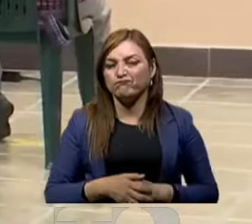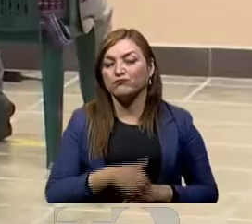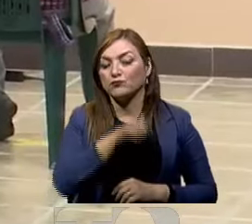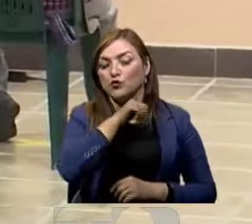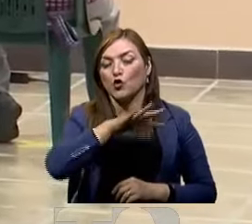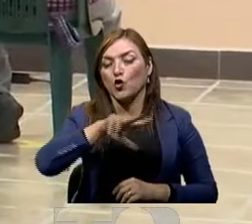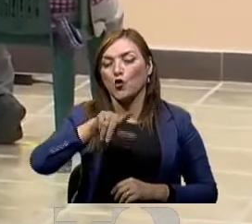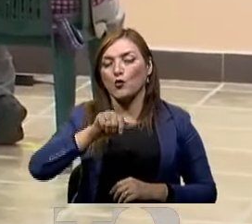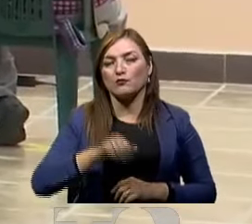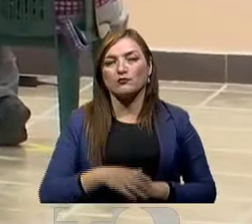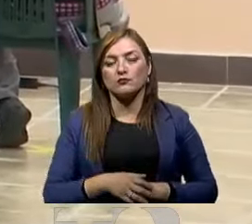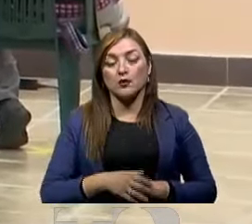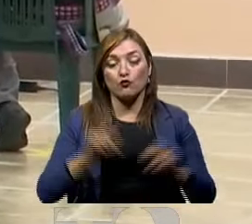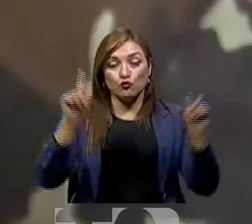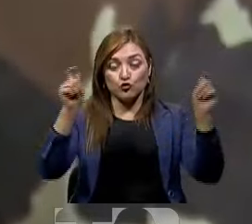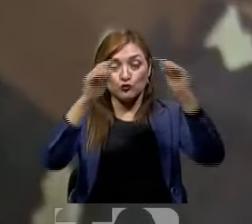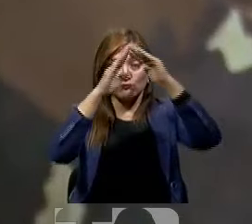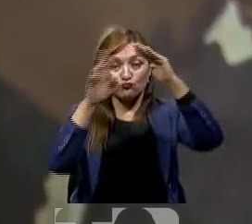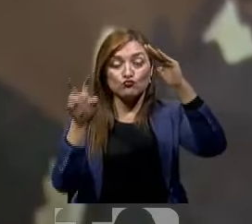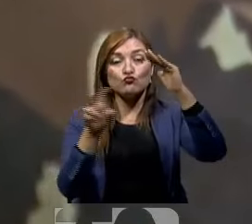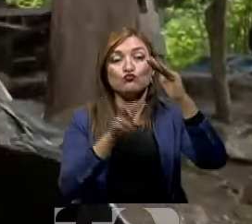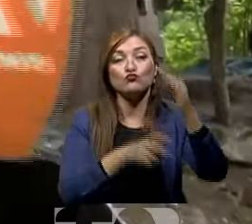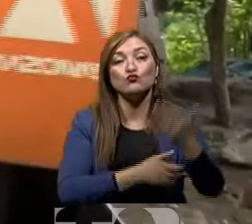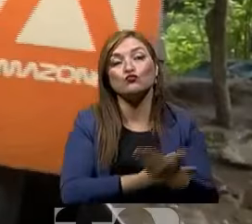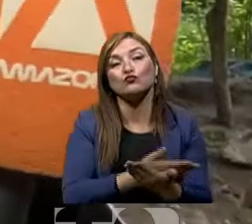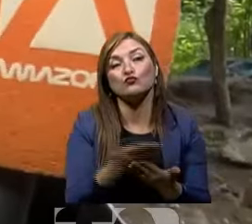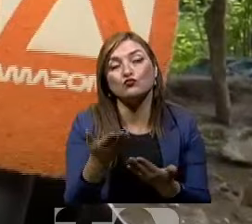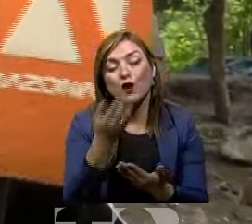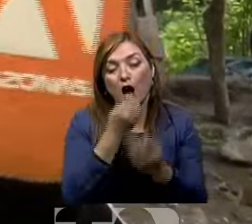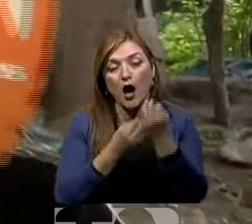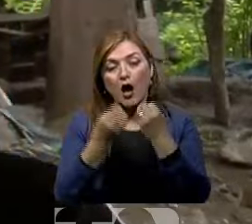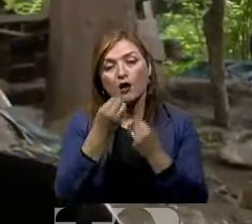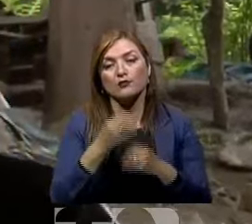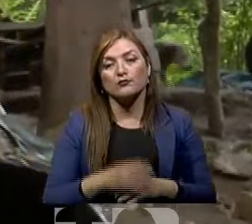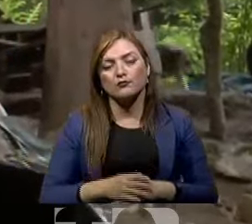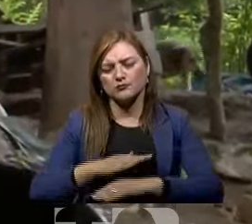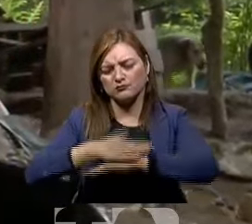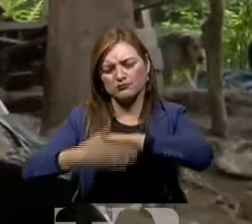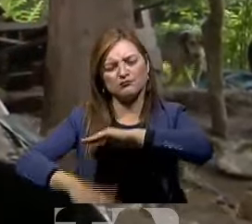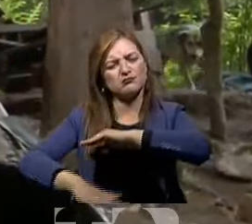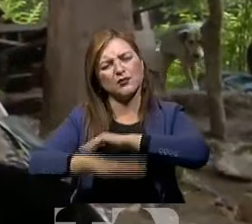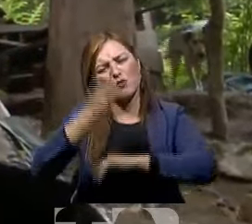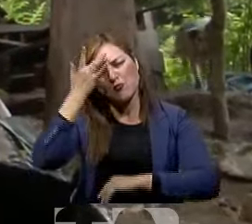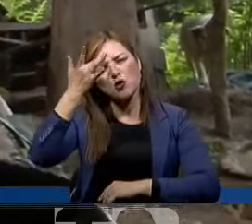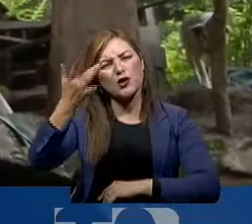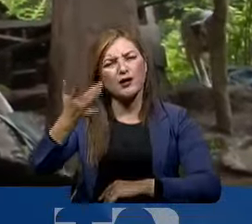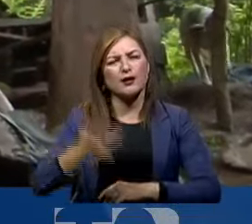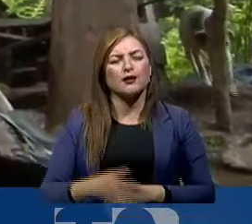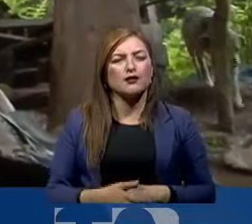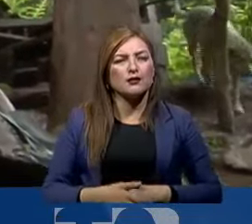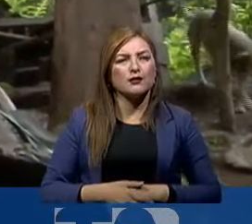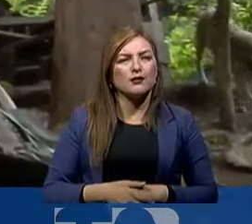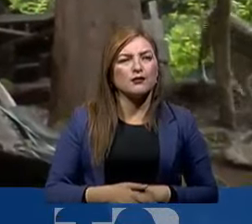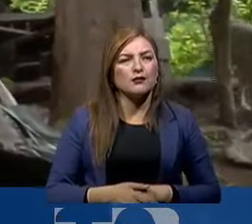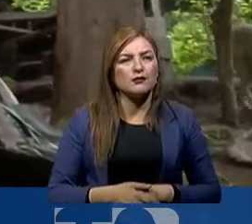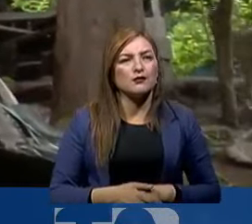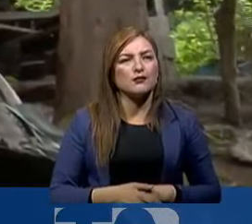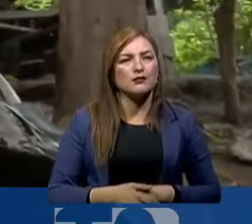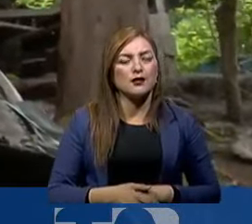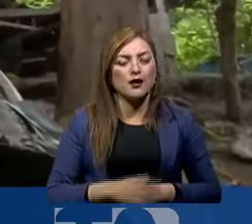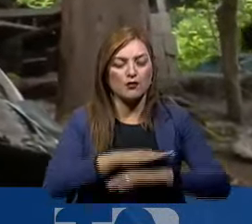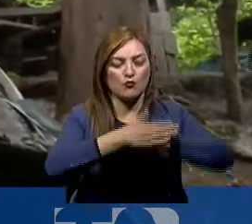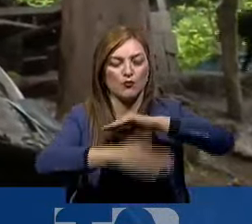San José está ofreciendo albergues y alimentación. ¿Qué eligen las quebradas, mi hijo? Básicamente porque nadie les